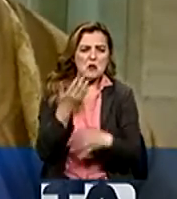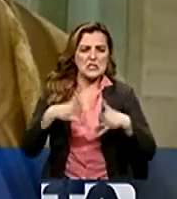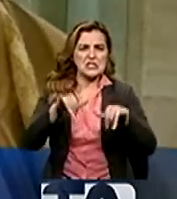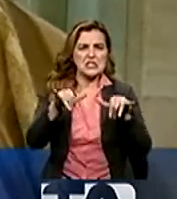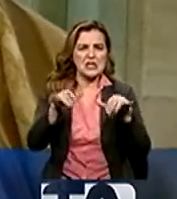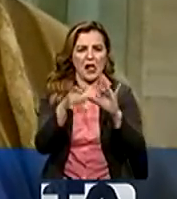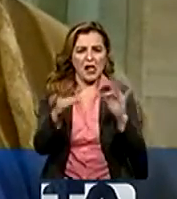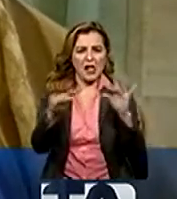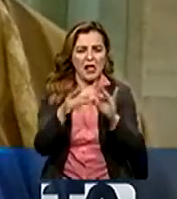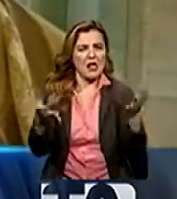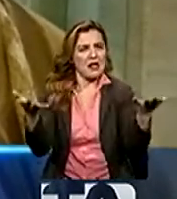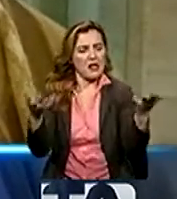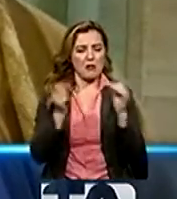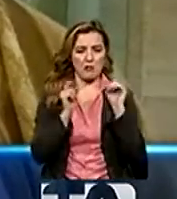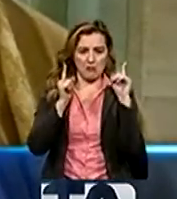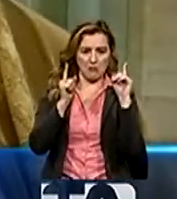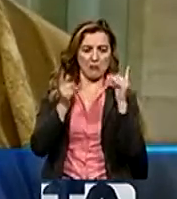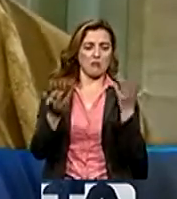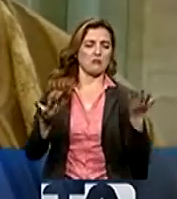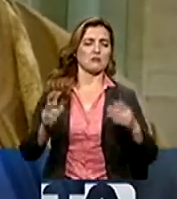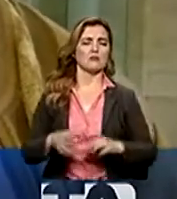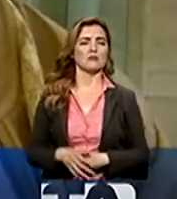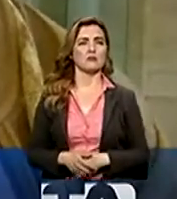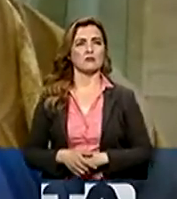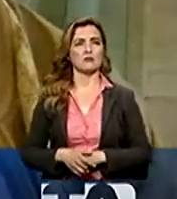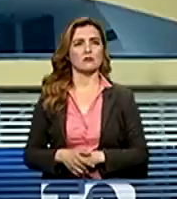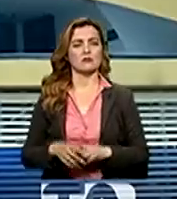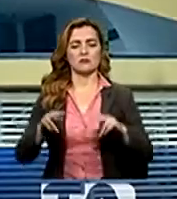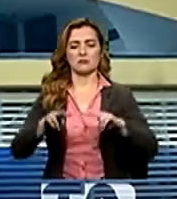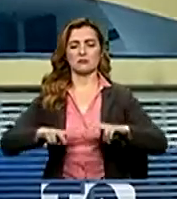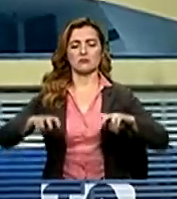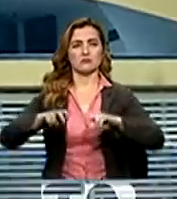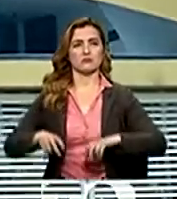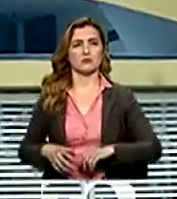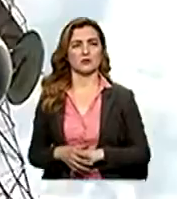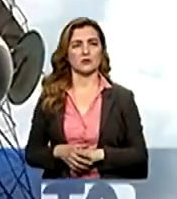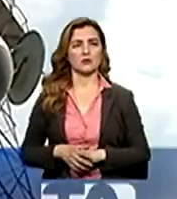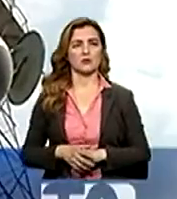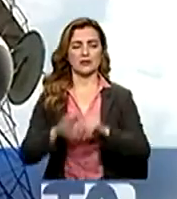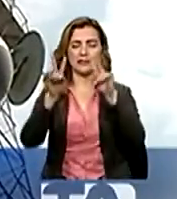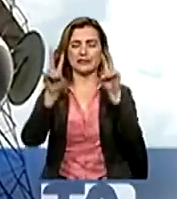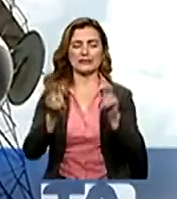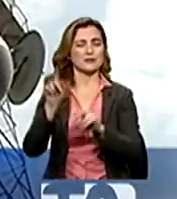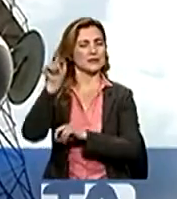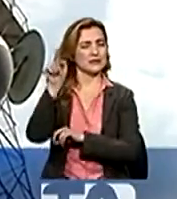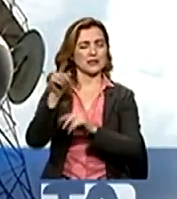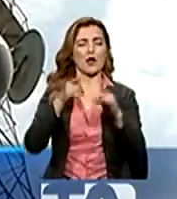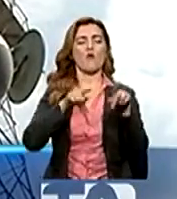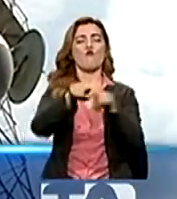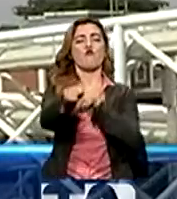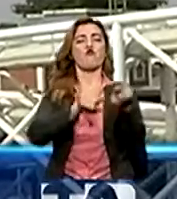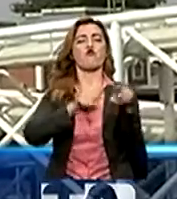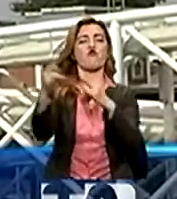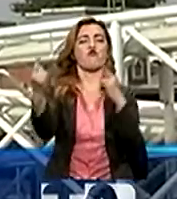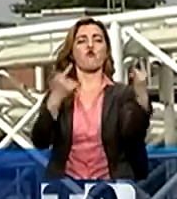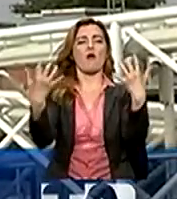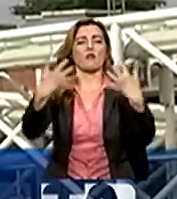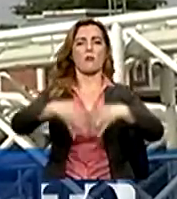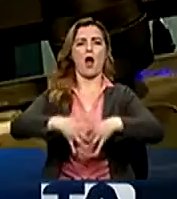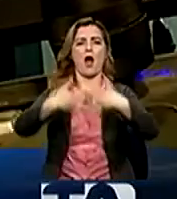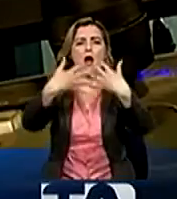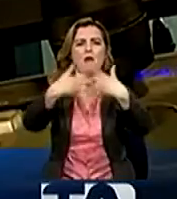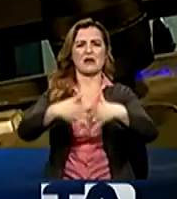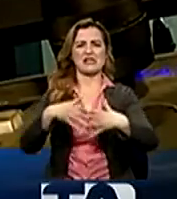que aparece por sorpresa. Creo que hay que investigar. Además de este tema, la adjudicación de frecuencias de forma automática